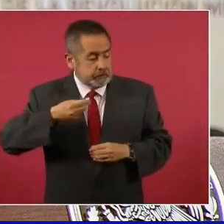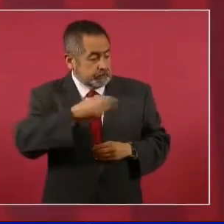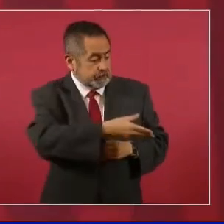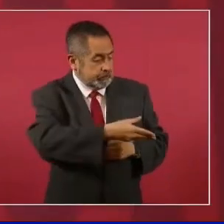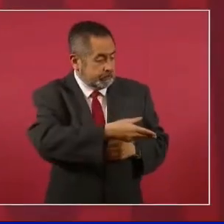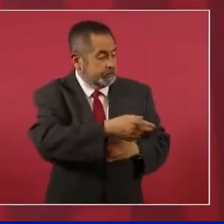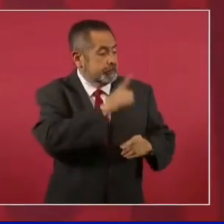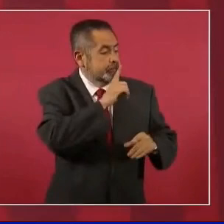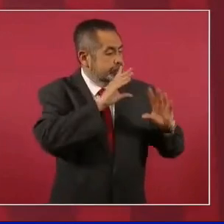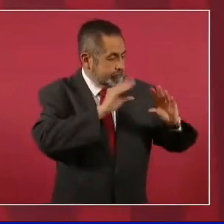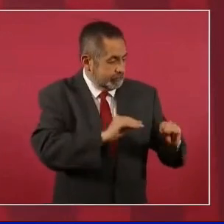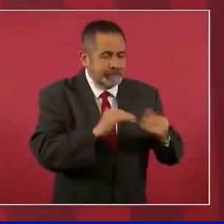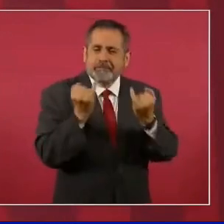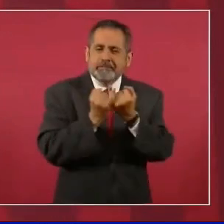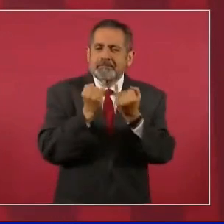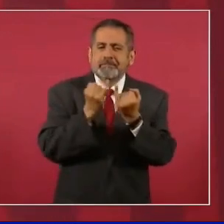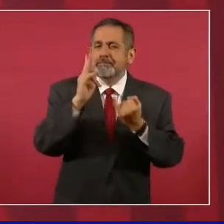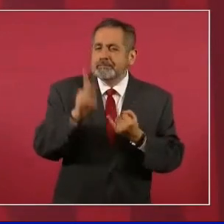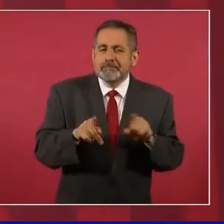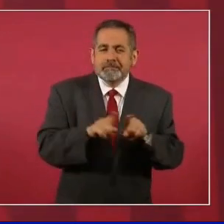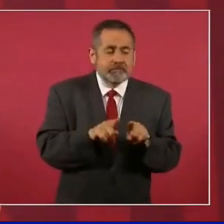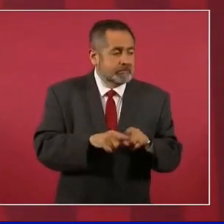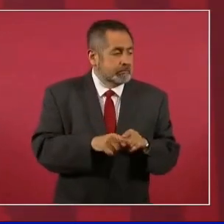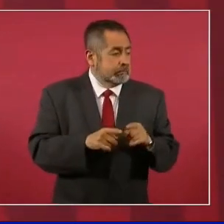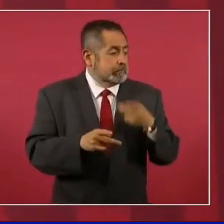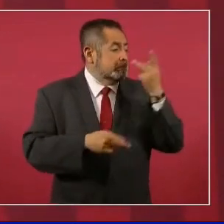Eso se mantuvo hasta hace poco.